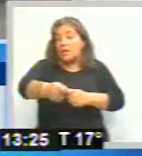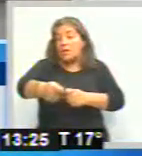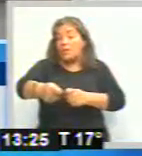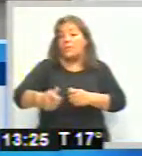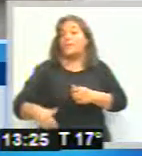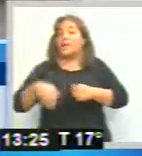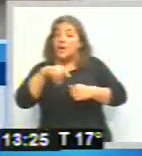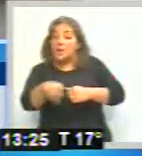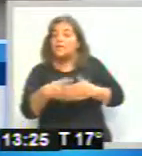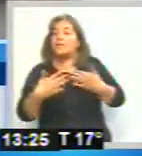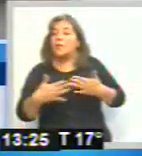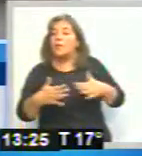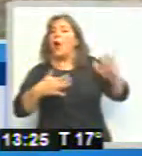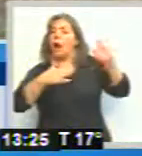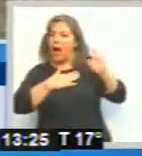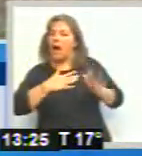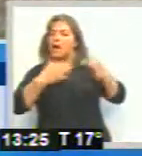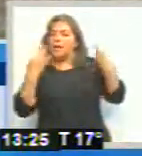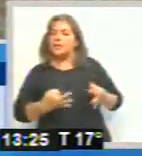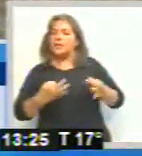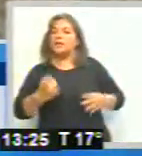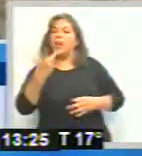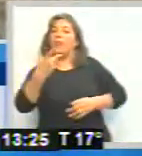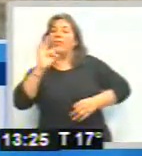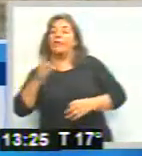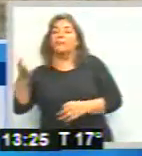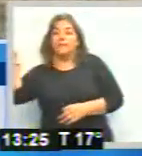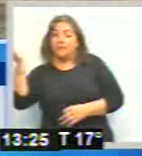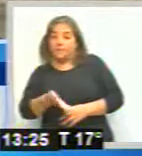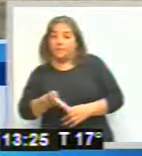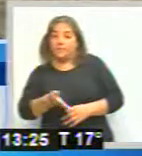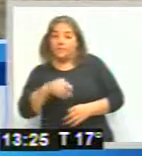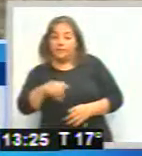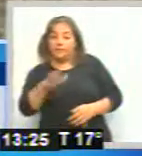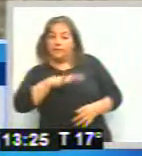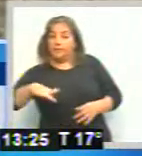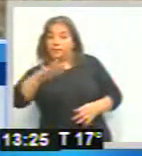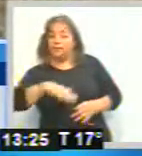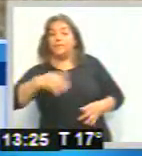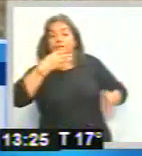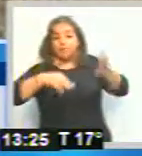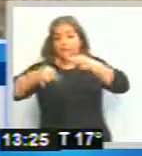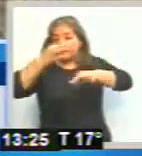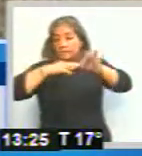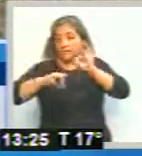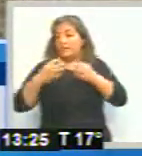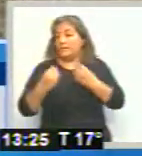menos garanticen un 30% de esos terrenos que van a salir de esos loteos para dicho